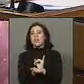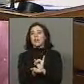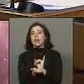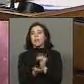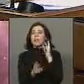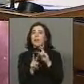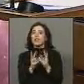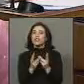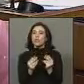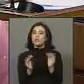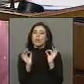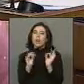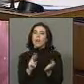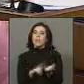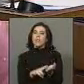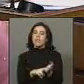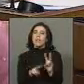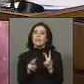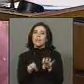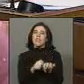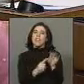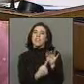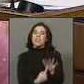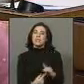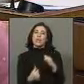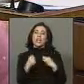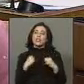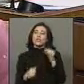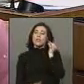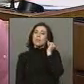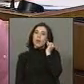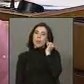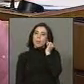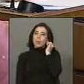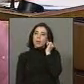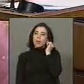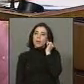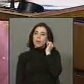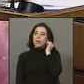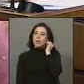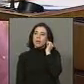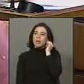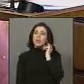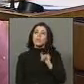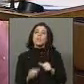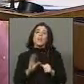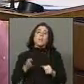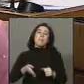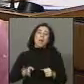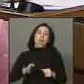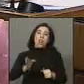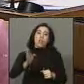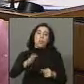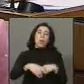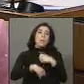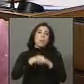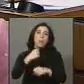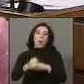destinadas a corregir efectivamente la discriminación que padecen las mujeres y que perduran en el tiempo y los